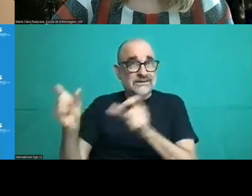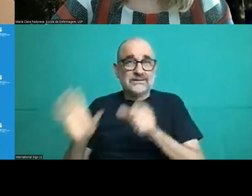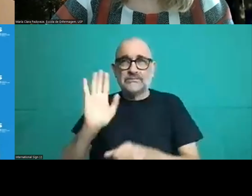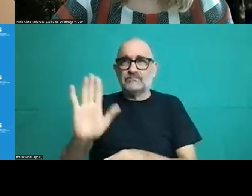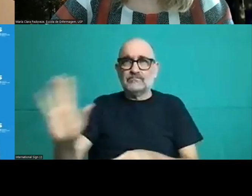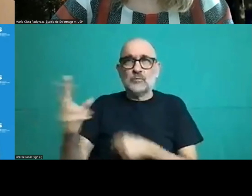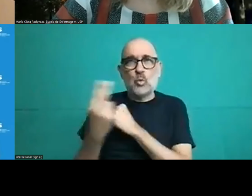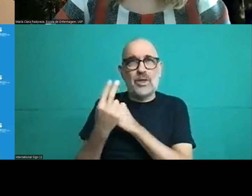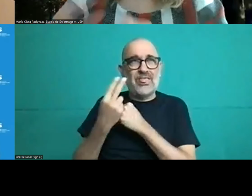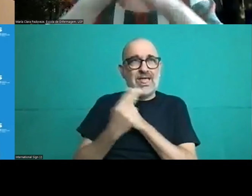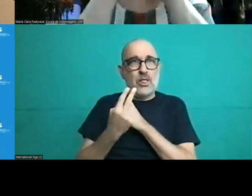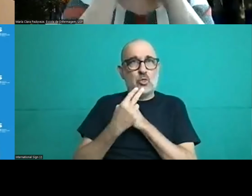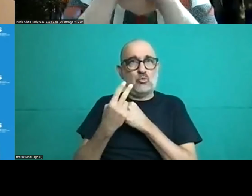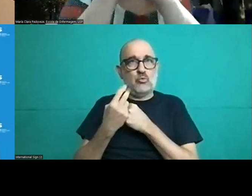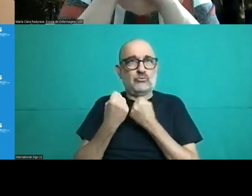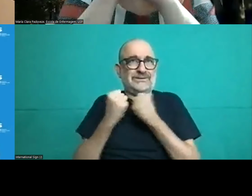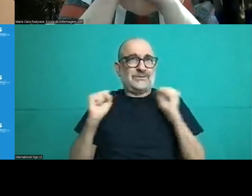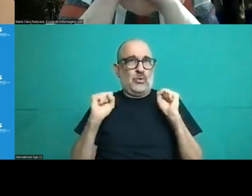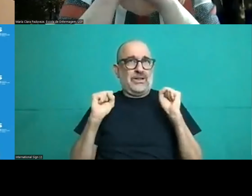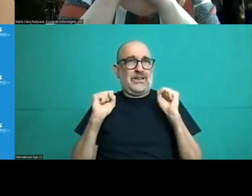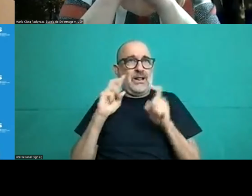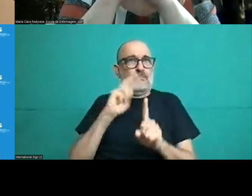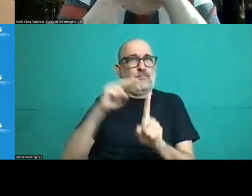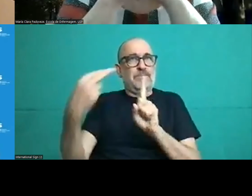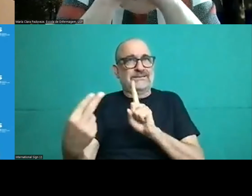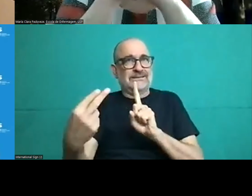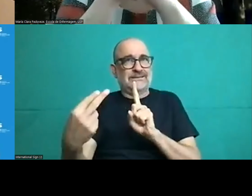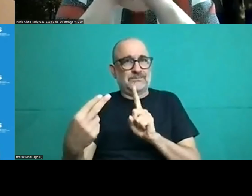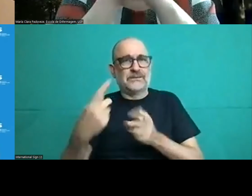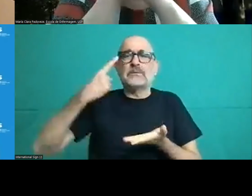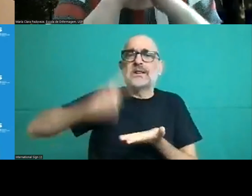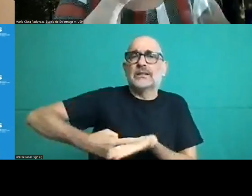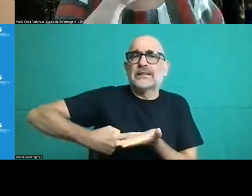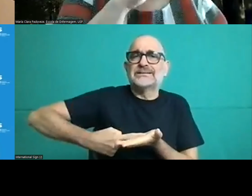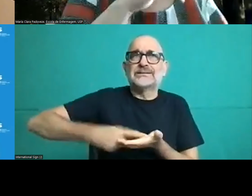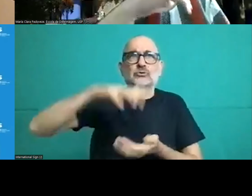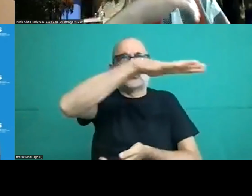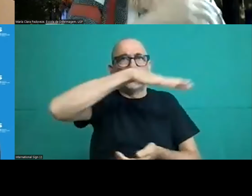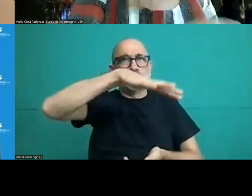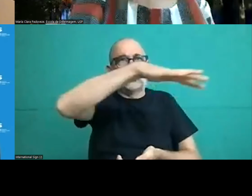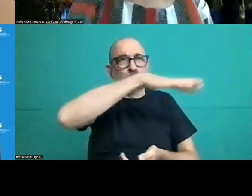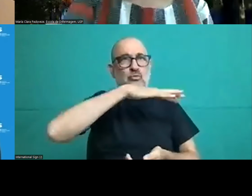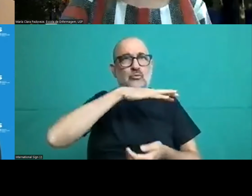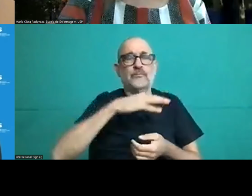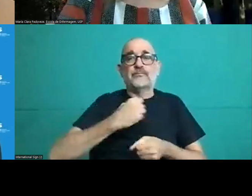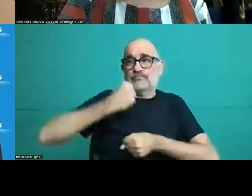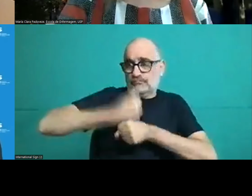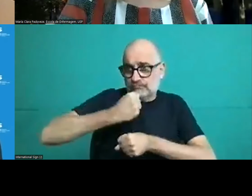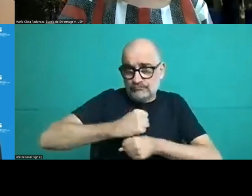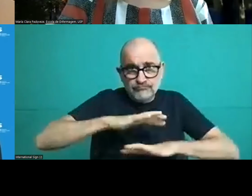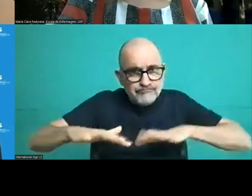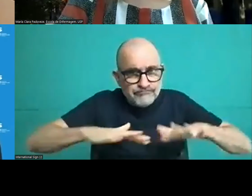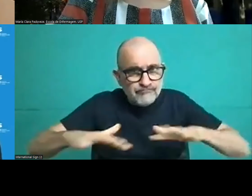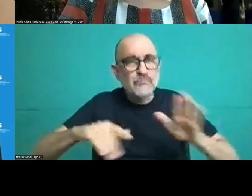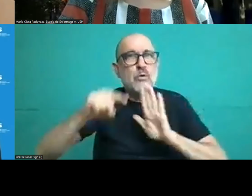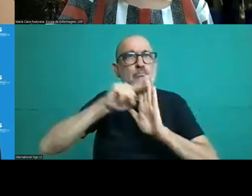en incorporar esta dimensión en la sexta cumbre de ministerios de salud por la seguridad del